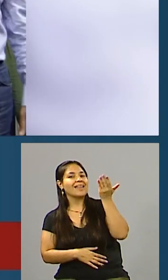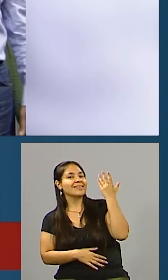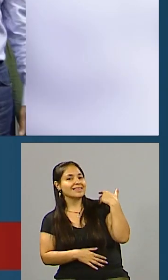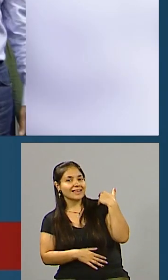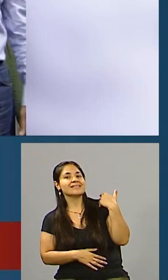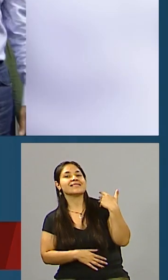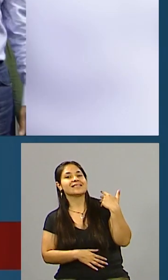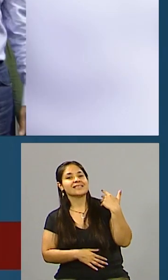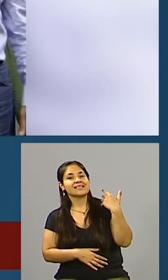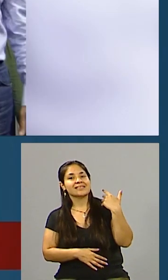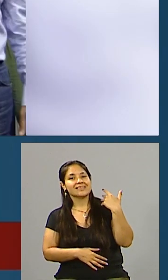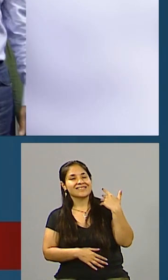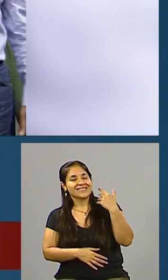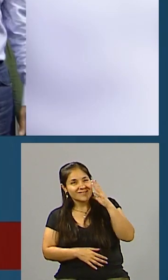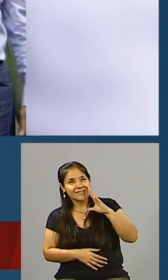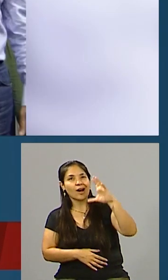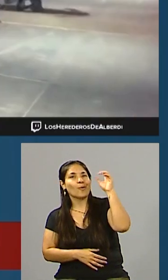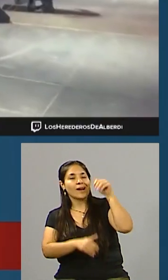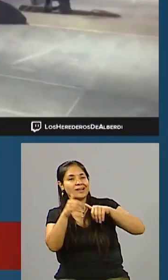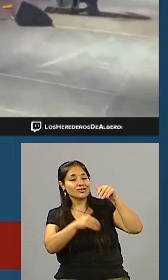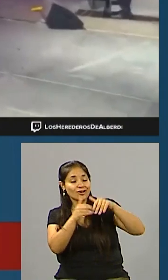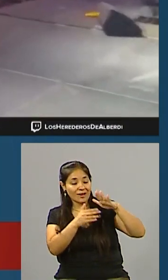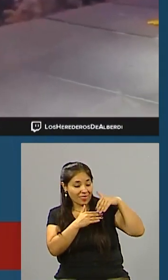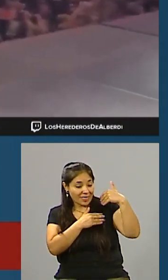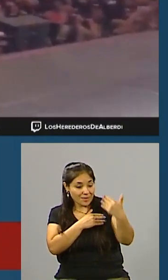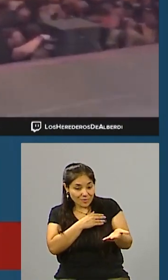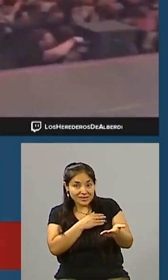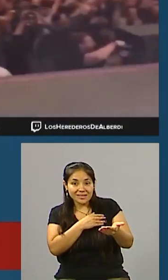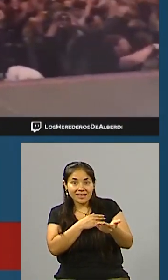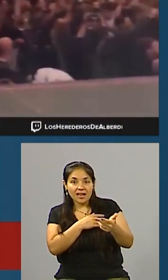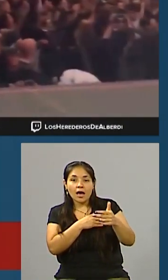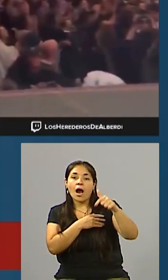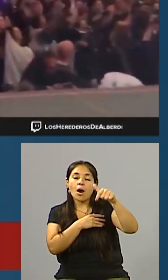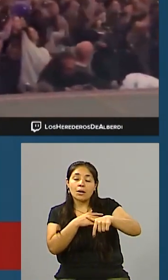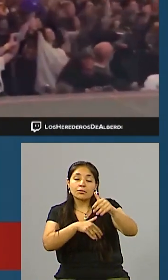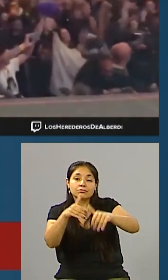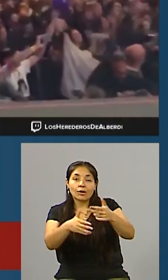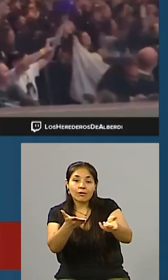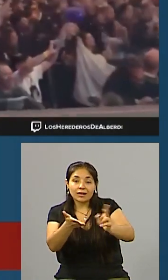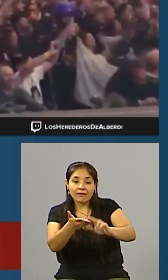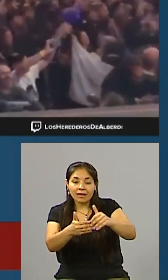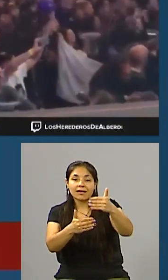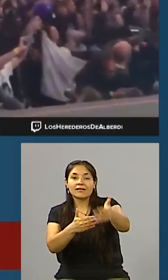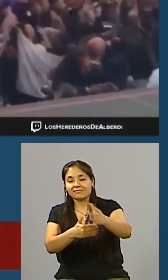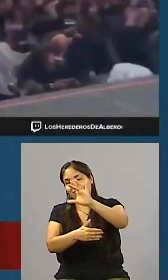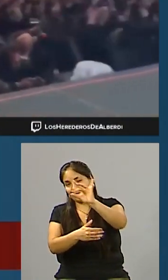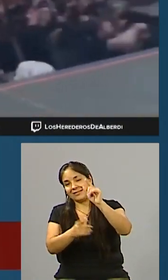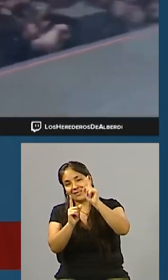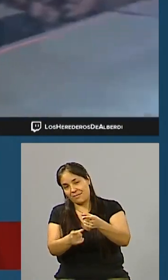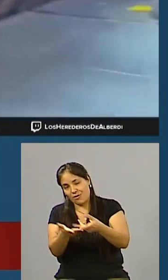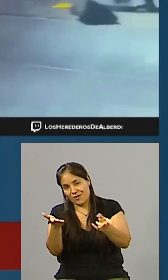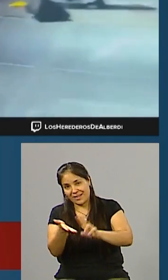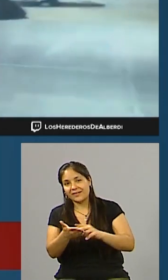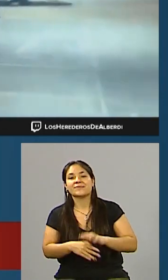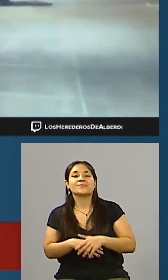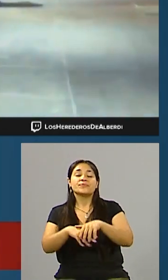otra poselección y bueno, dijimos, exacto, en esta obviamente no puede faltar. Sobre todo para analizar un poco todo